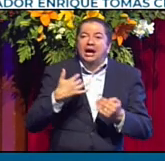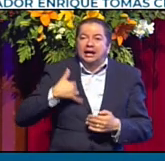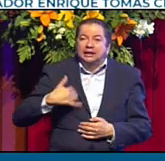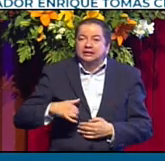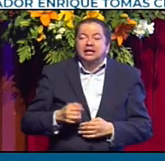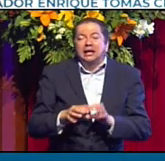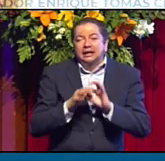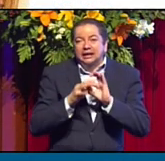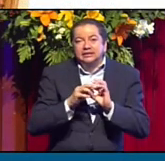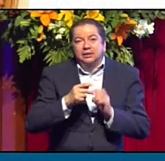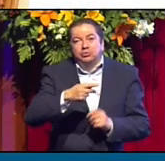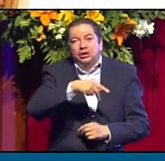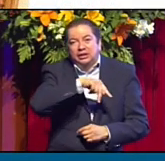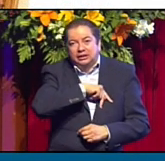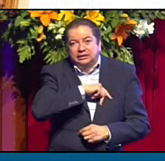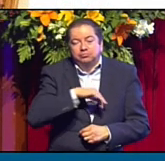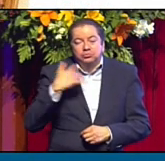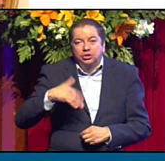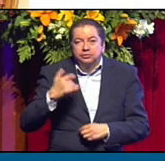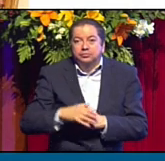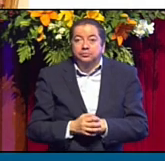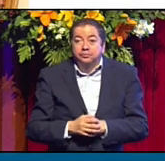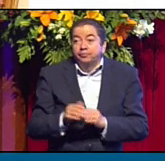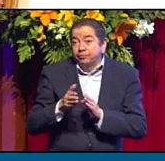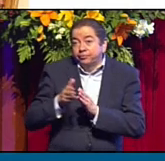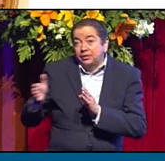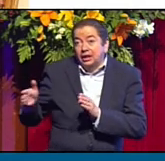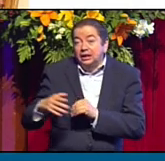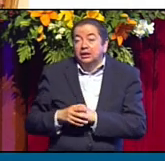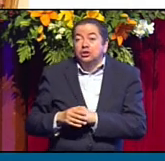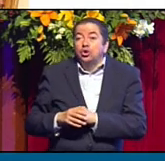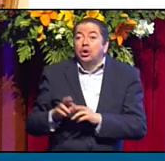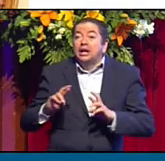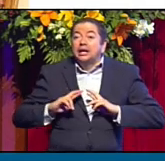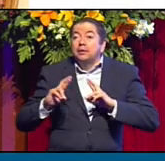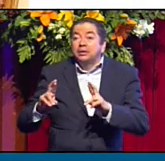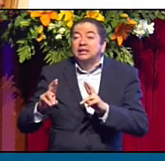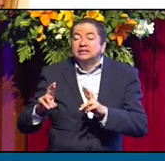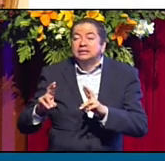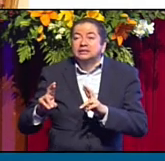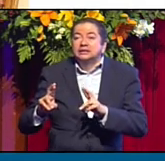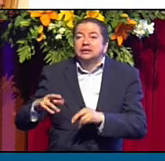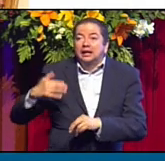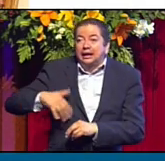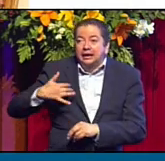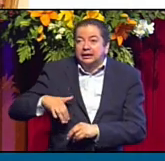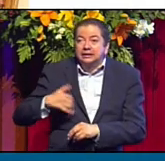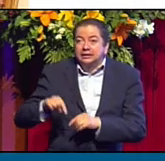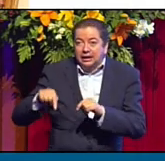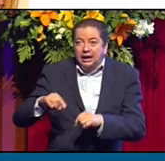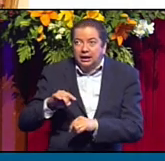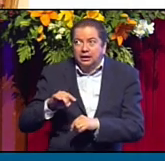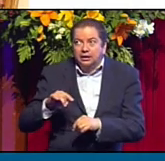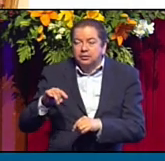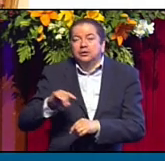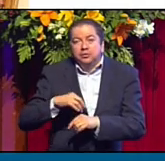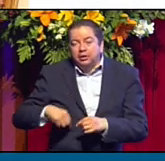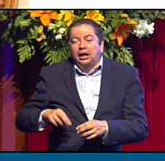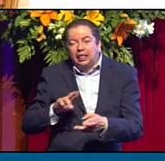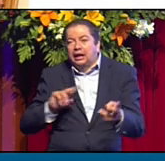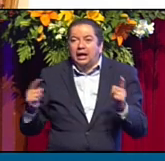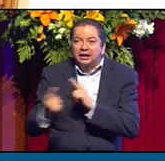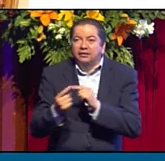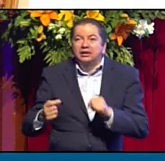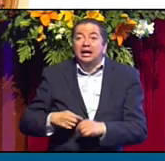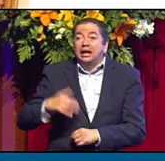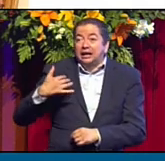tan importante. Hablaba de la reunión protocolar con la embajadora de Argentina en Chile, perdón, de Chile en